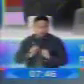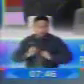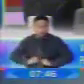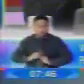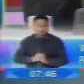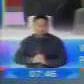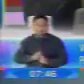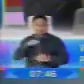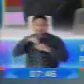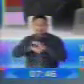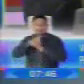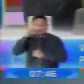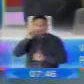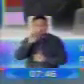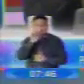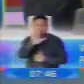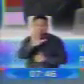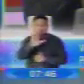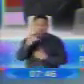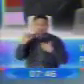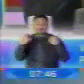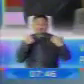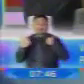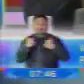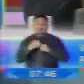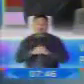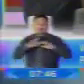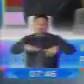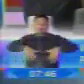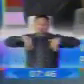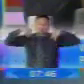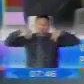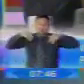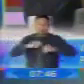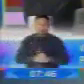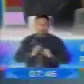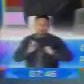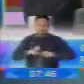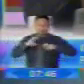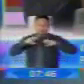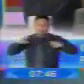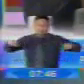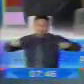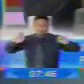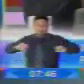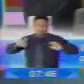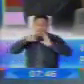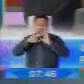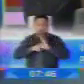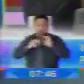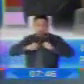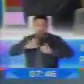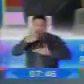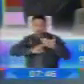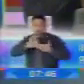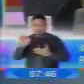cines, teatros y auditorios con butacas. Hemos presentado ya un protocolo, esto está